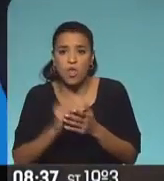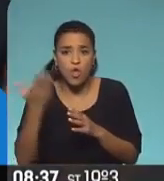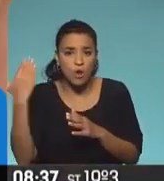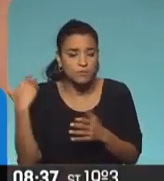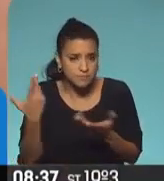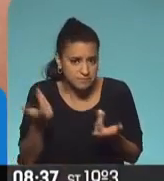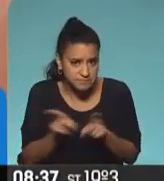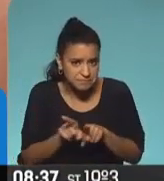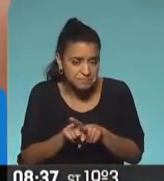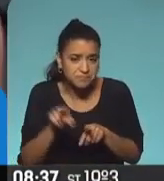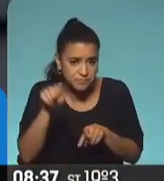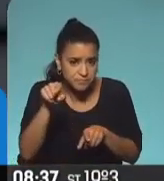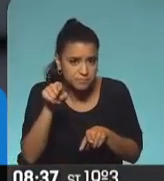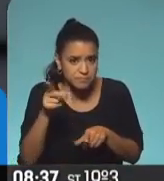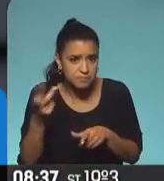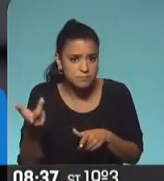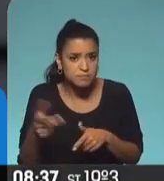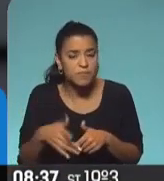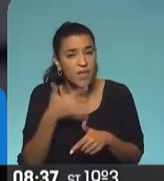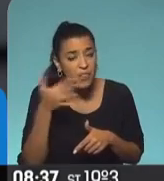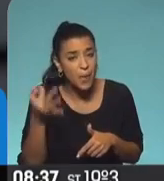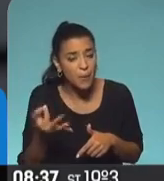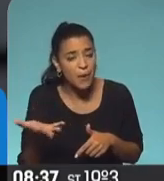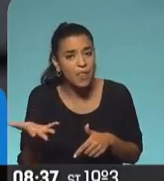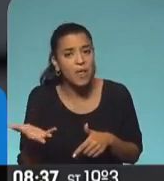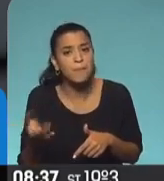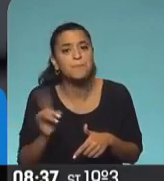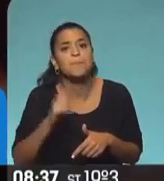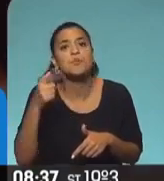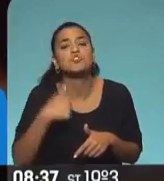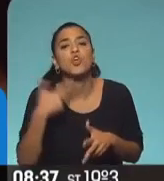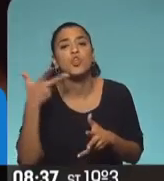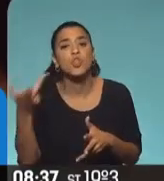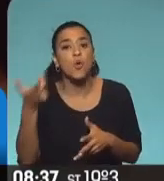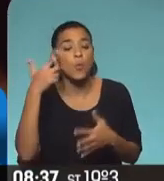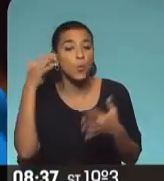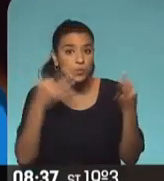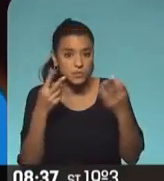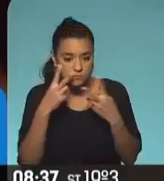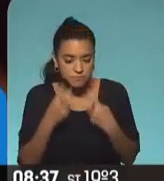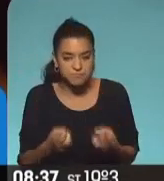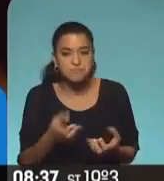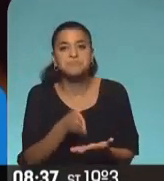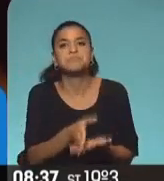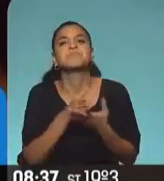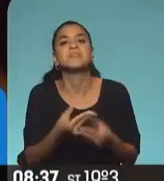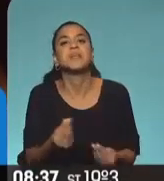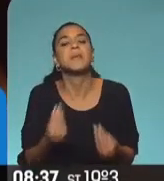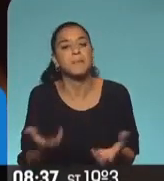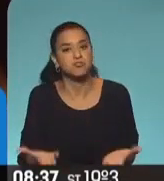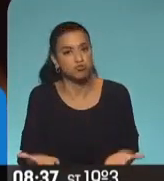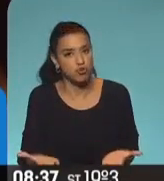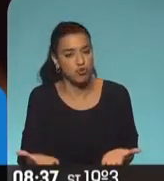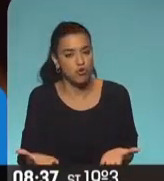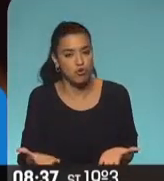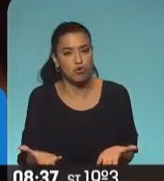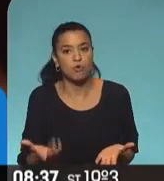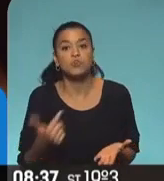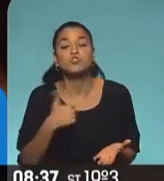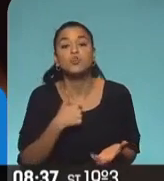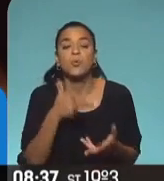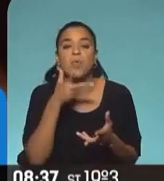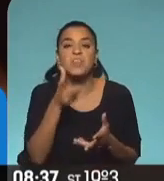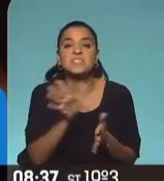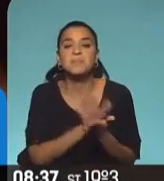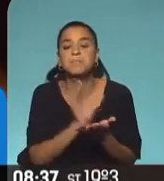son hechos que realmente el primero yo digo que la justicia investigue y se determine qué es lo que efectivamente pasó pero yo voy a hacer